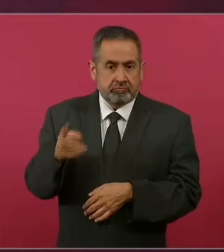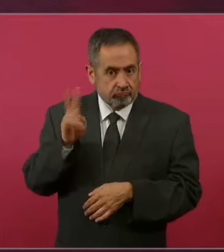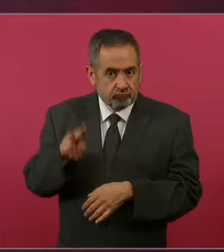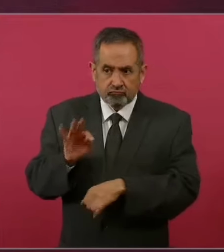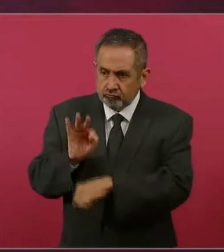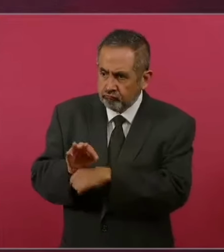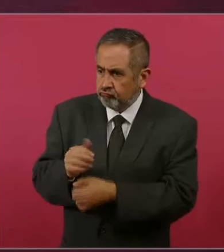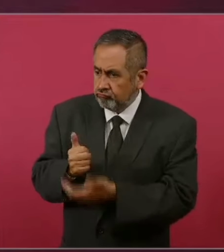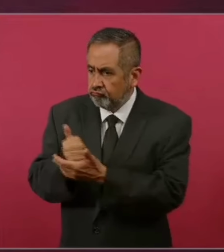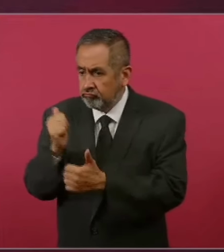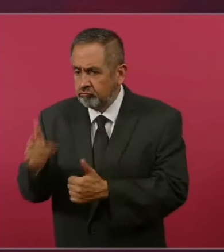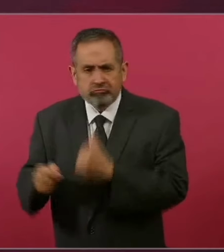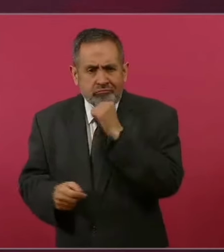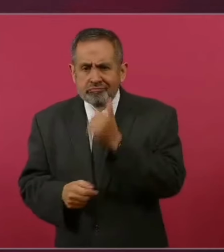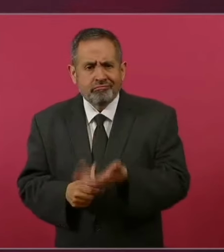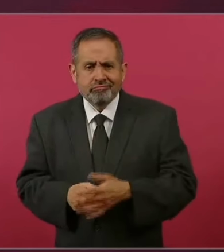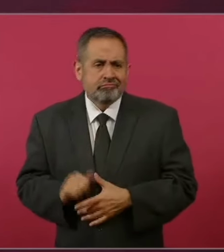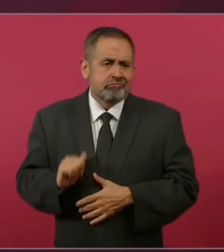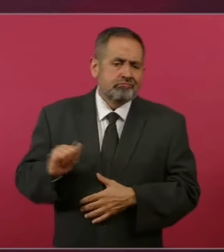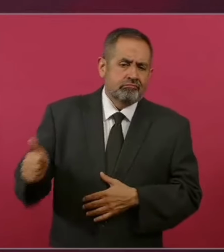Nada, absolutamente.